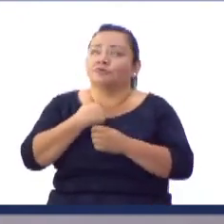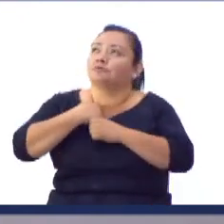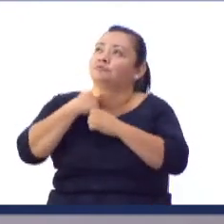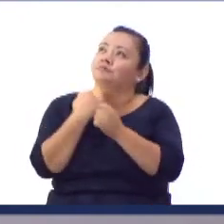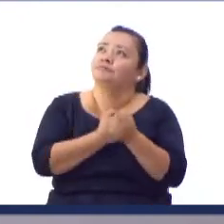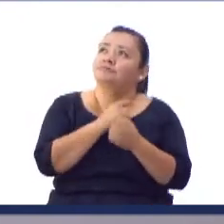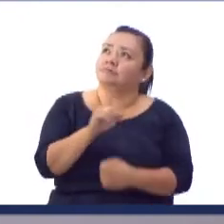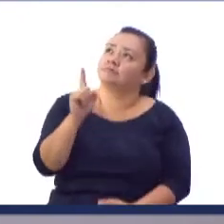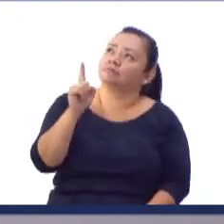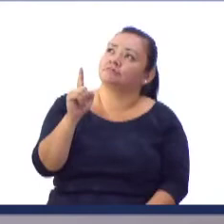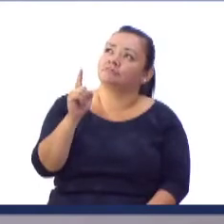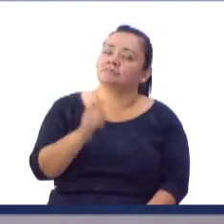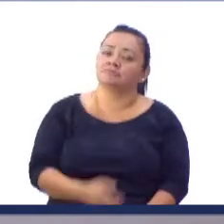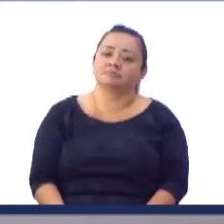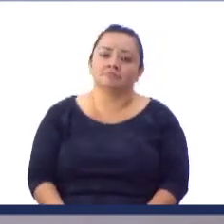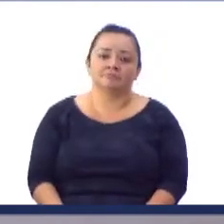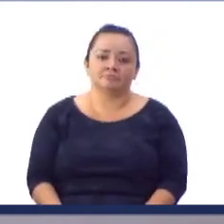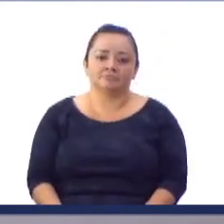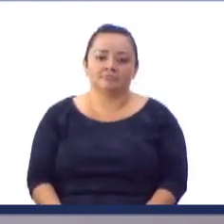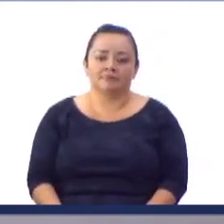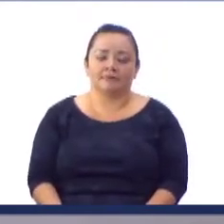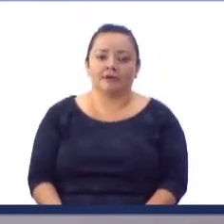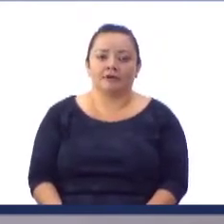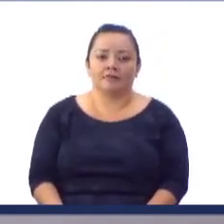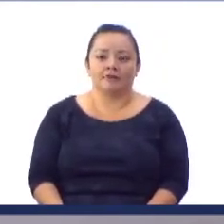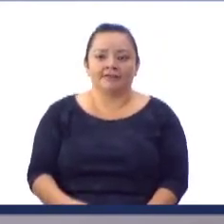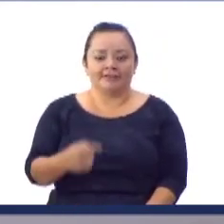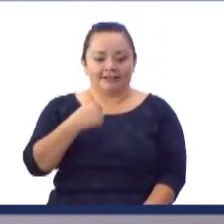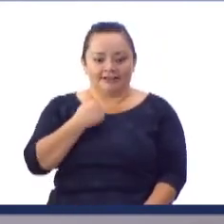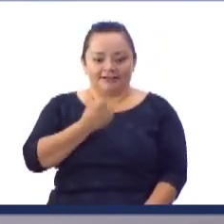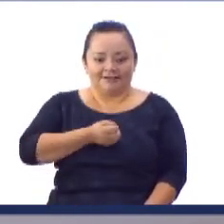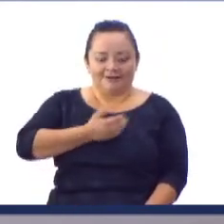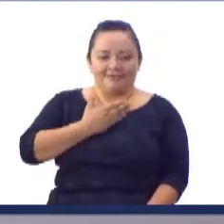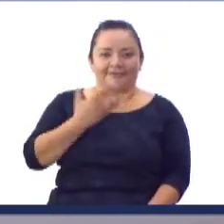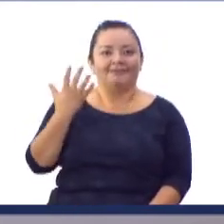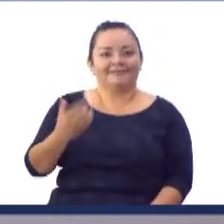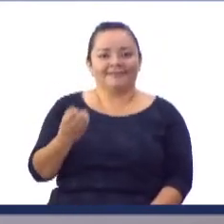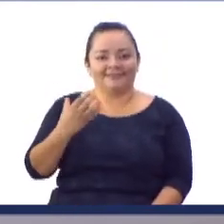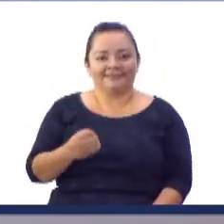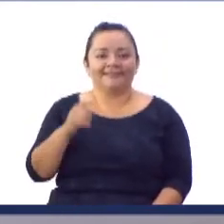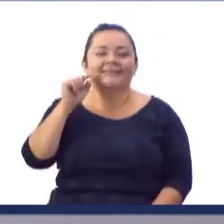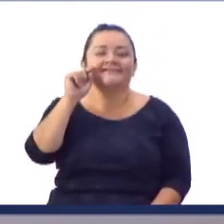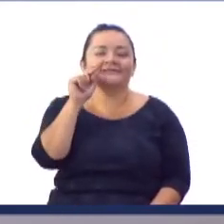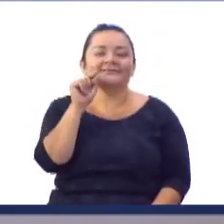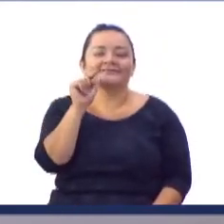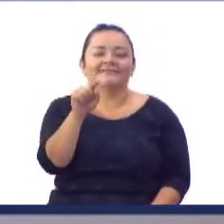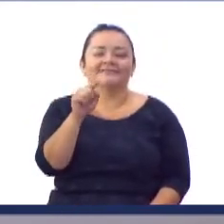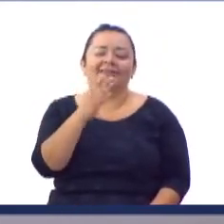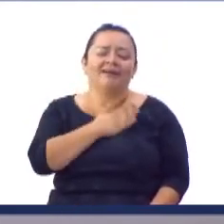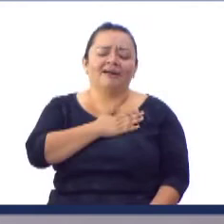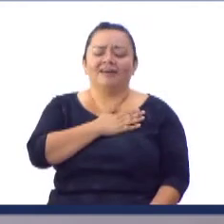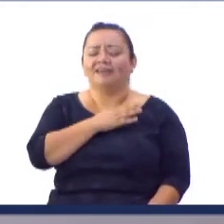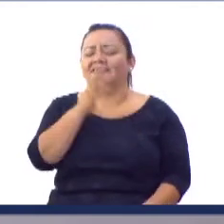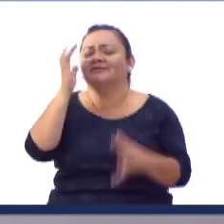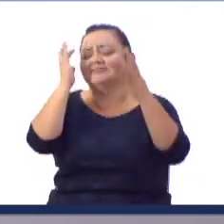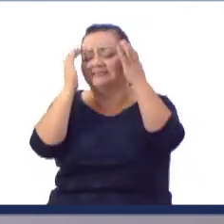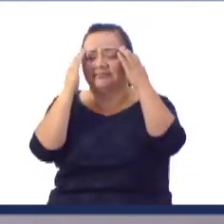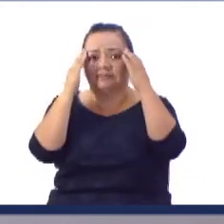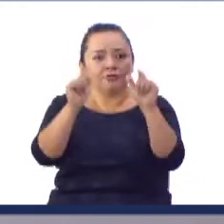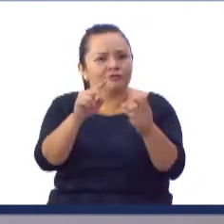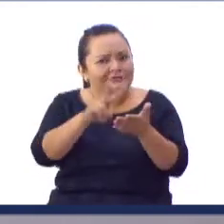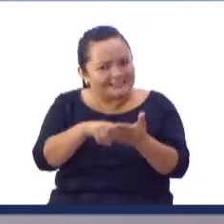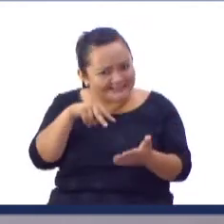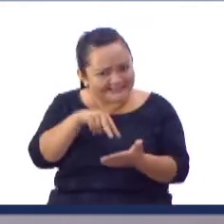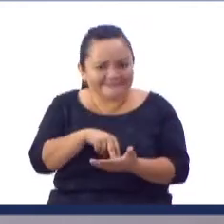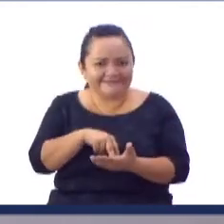los amo señor y eso lo que a uno lo alienta todos los días porque si usted es verdad sean relevantes